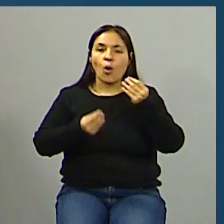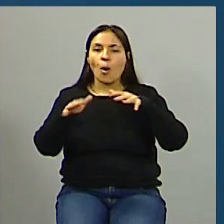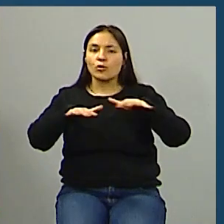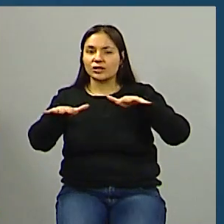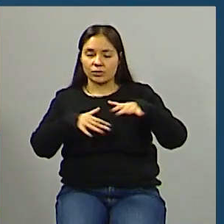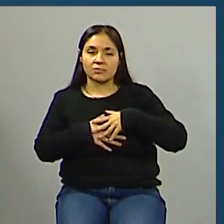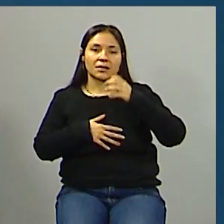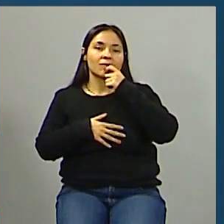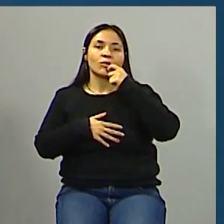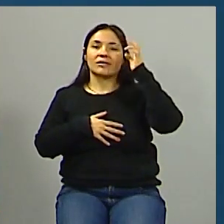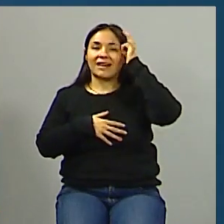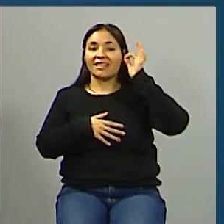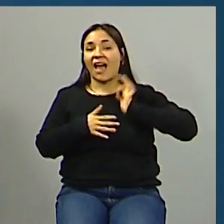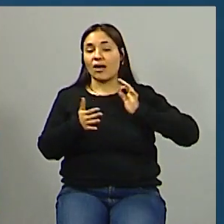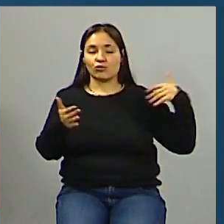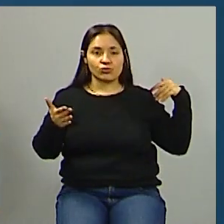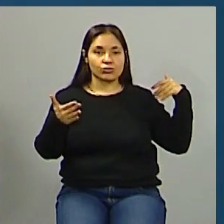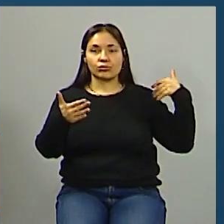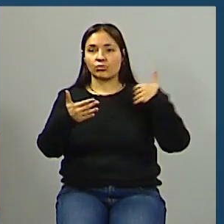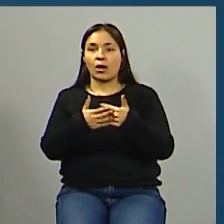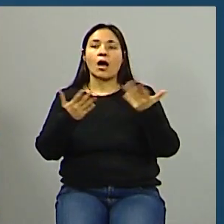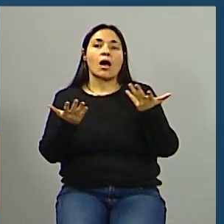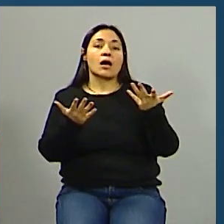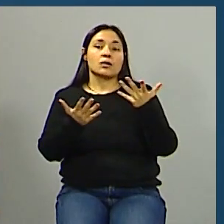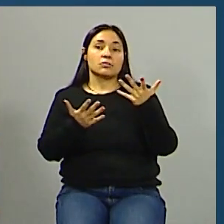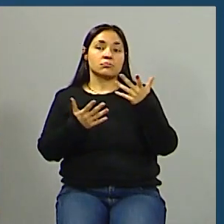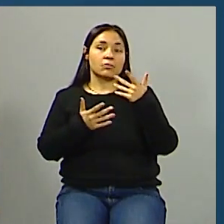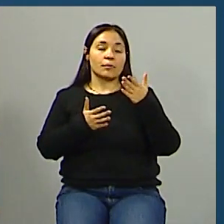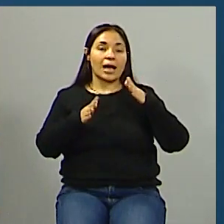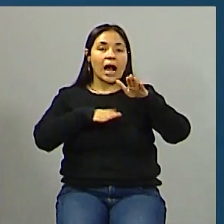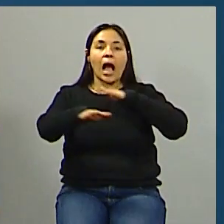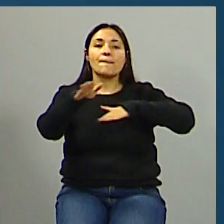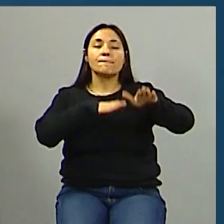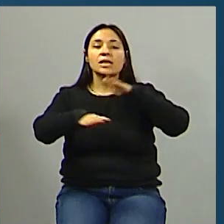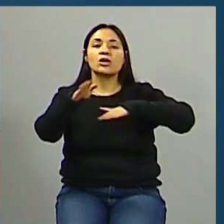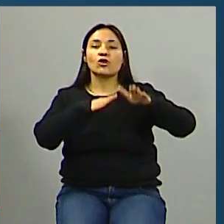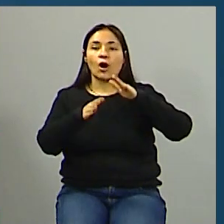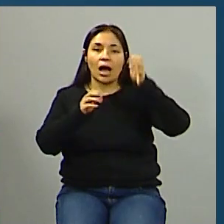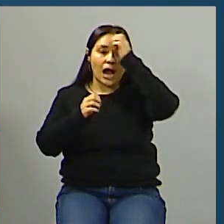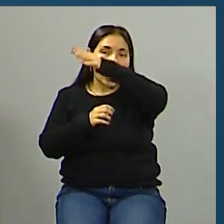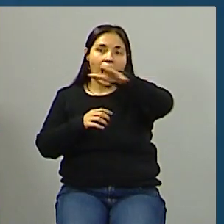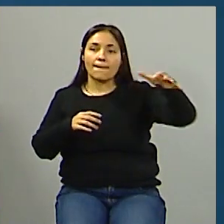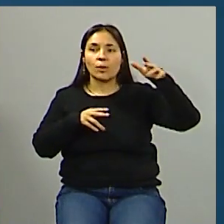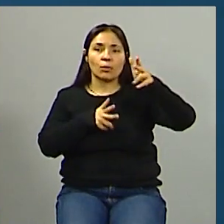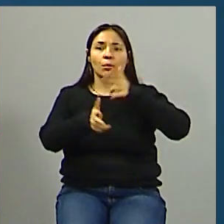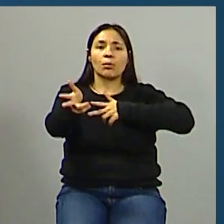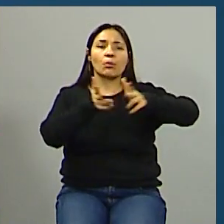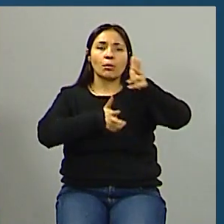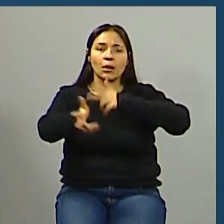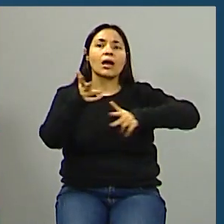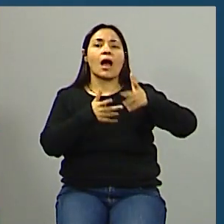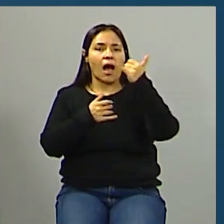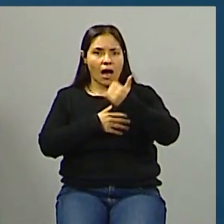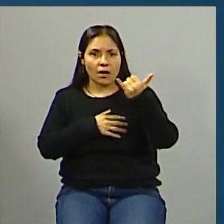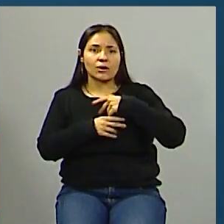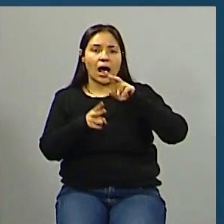últimos 30 años no hemos podido, no sé, arreglar por ahí los caminos rurales, que es de alto tránsito, en forma permanente, si